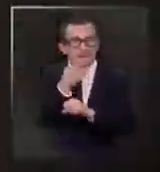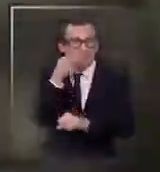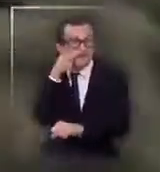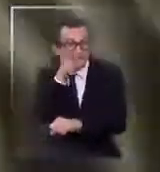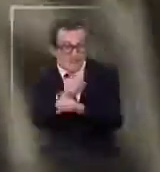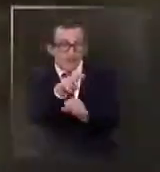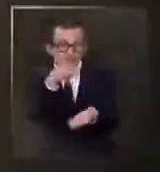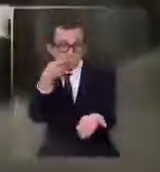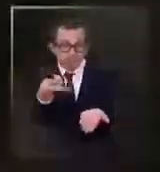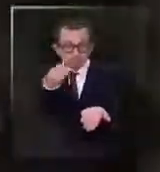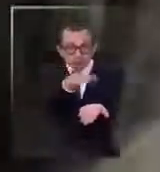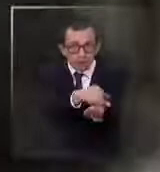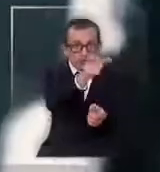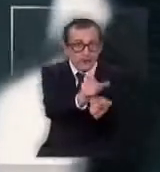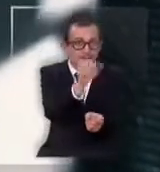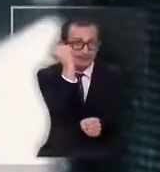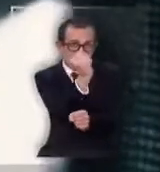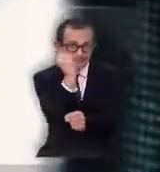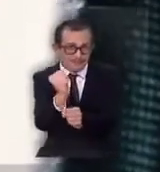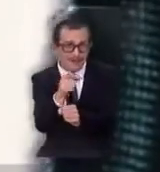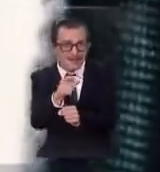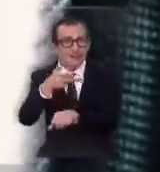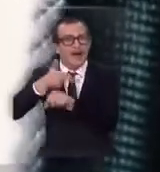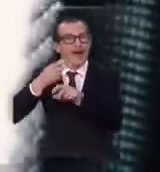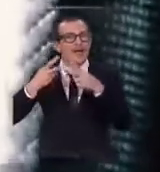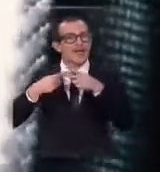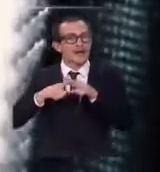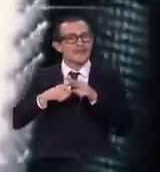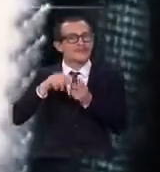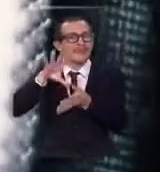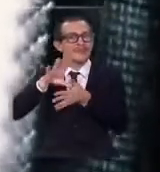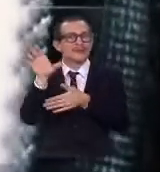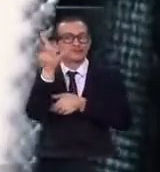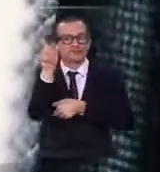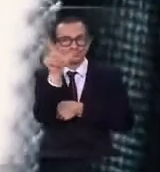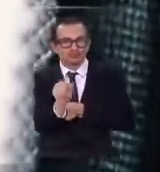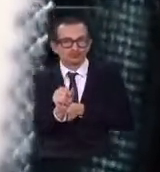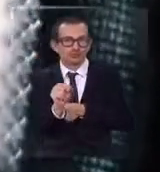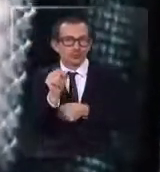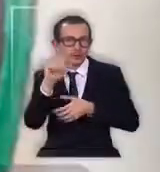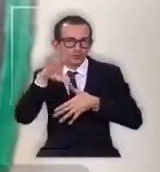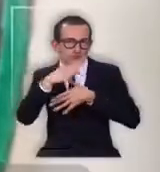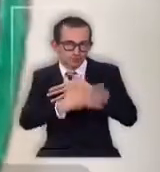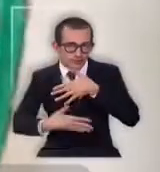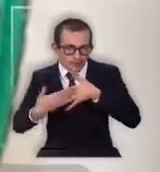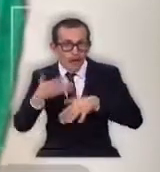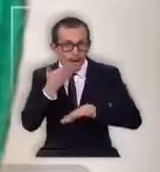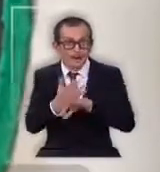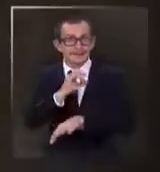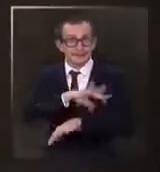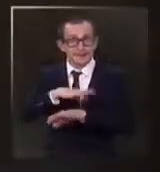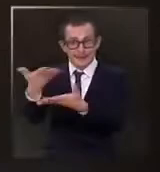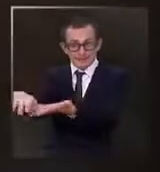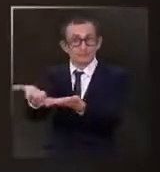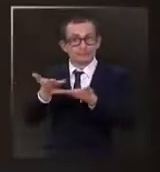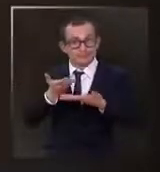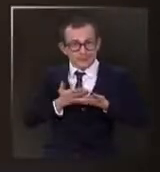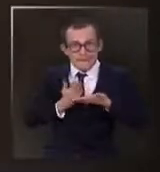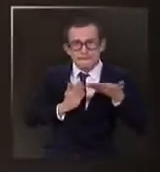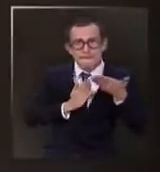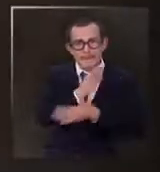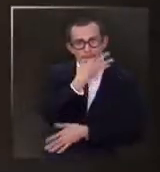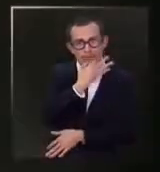de un sicario, una herramienta única en Sudamérica, San Joaquín en Chile las tiene, todo eso le contaremos, partamos por el